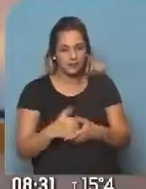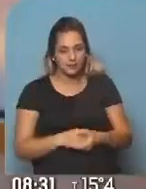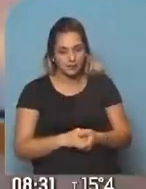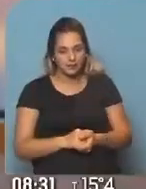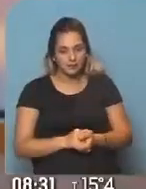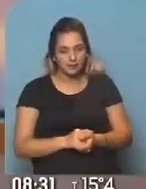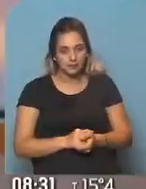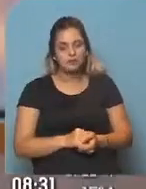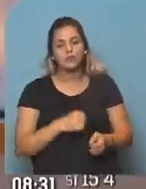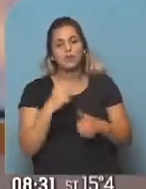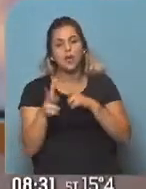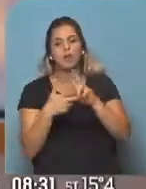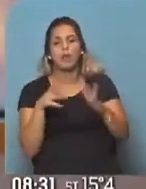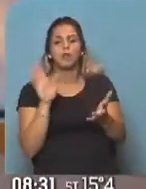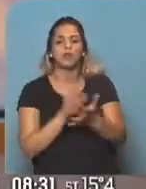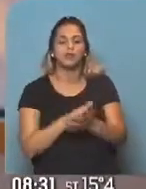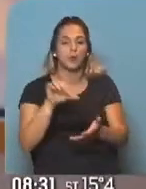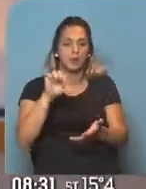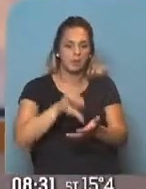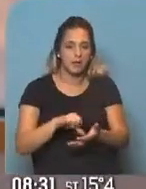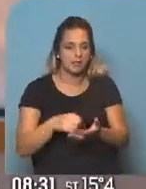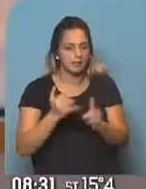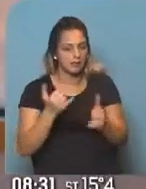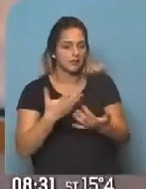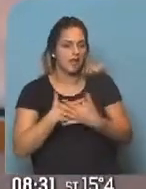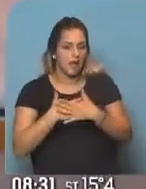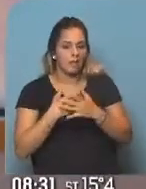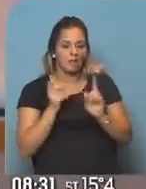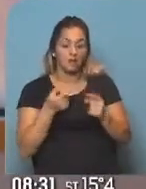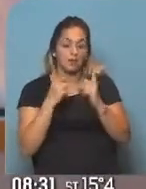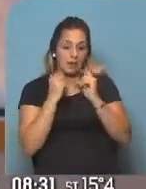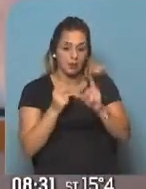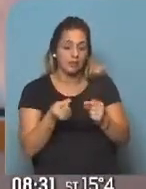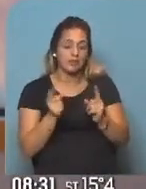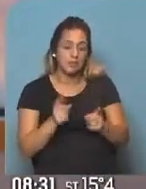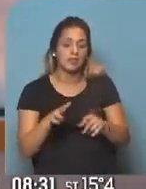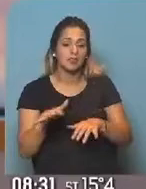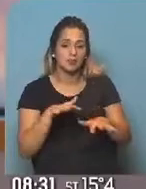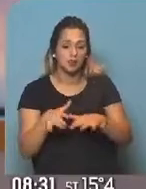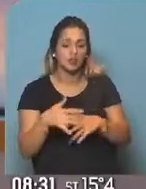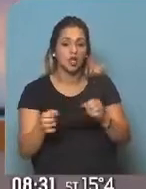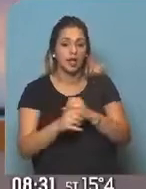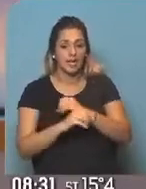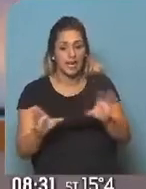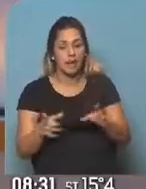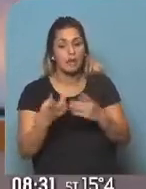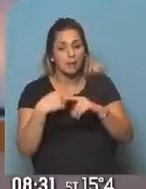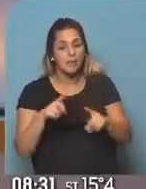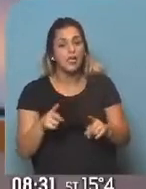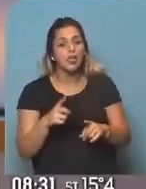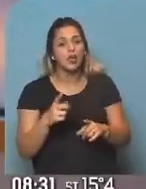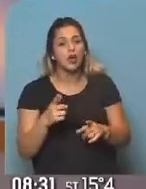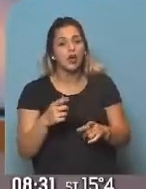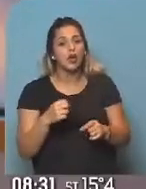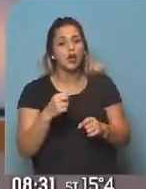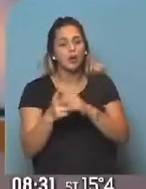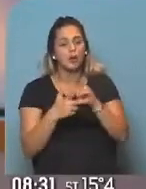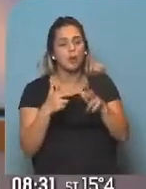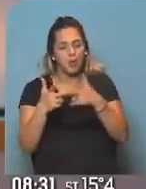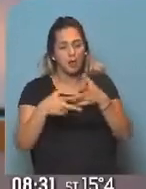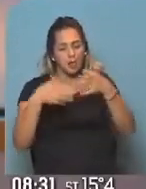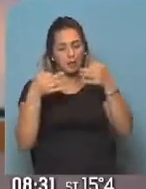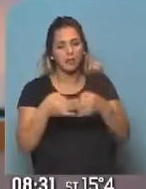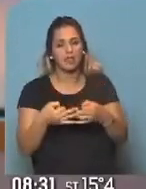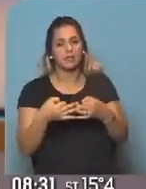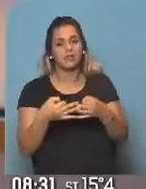y uno habla del país y lo ama y se queja y más en situaciones de crisis tan grandes pero no podemos hablar nunca con propiedad si no